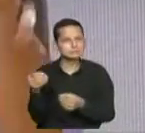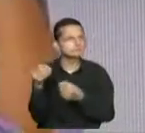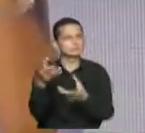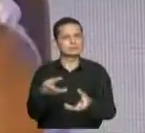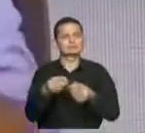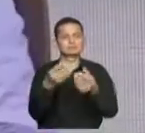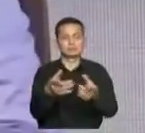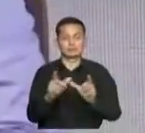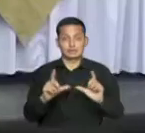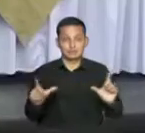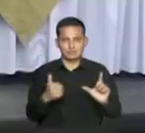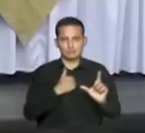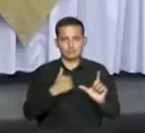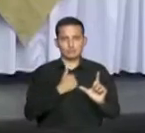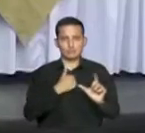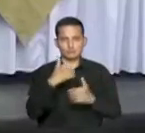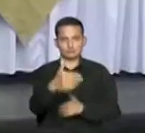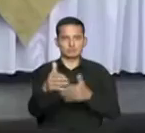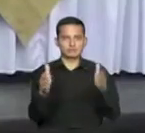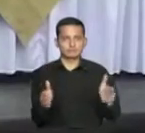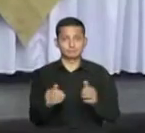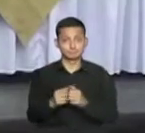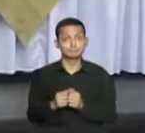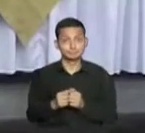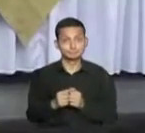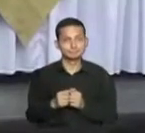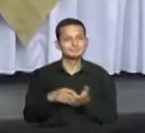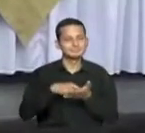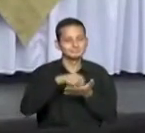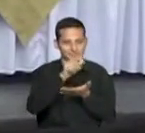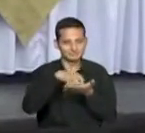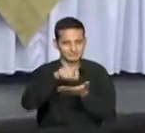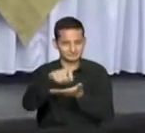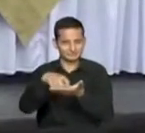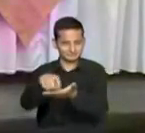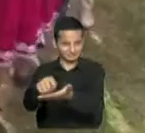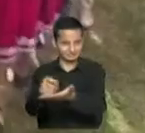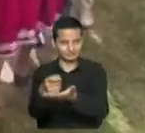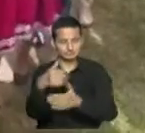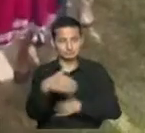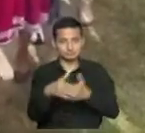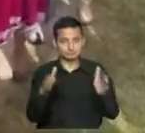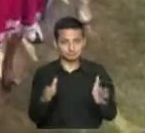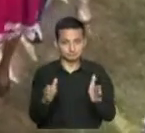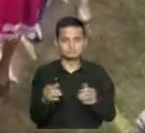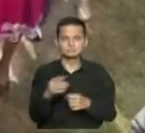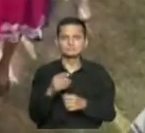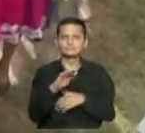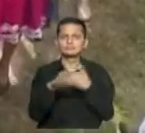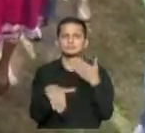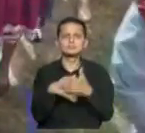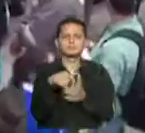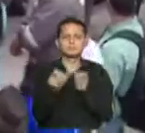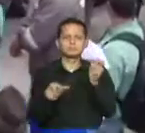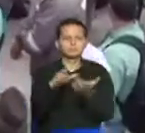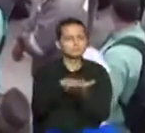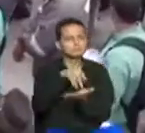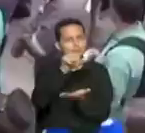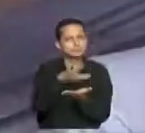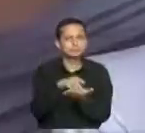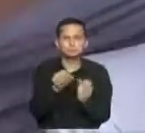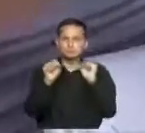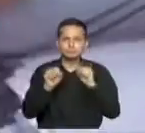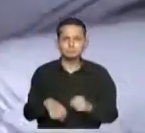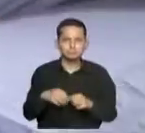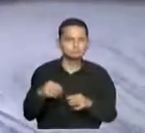agricultores y con un título de propiedad. A través de este programa de legalización de tierras, se permite el acceso democrático de la tierra y el desarrollo económico